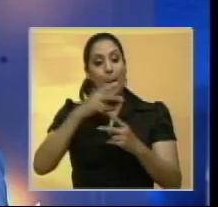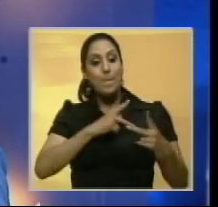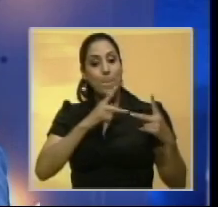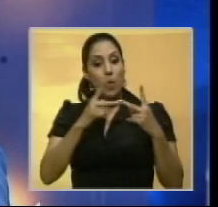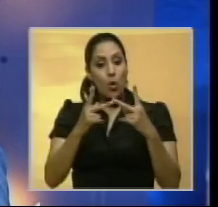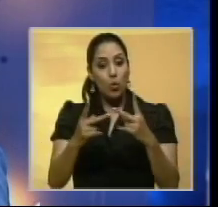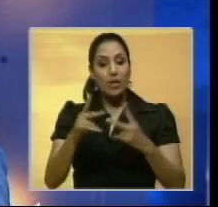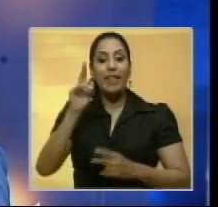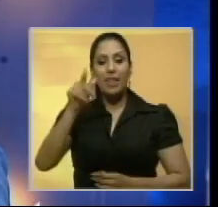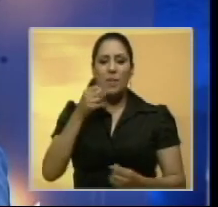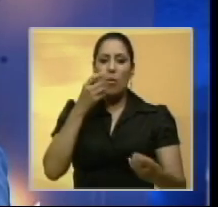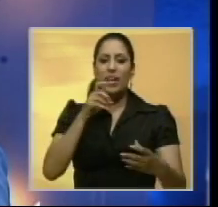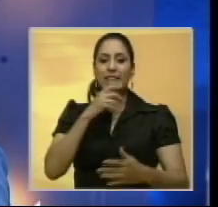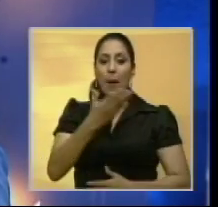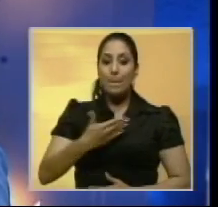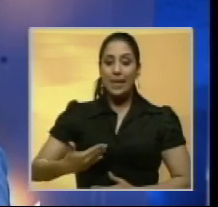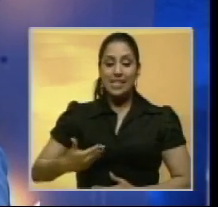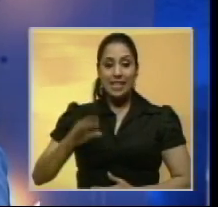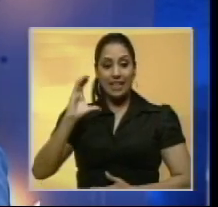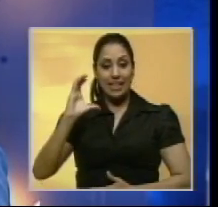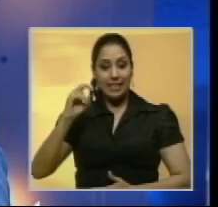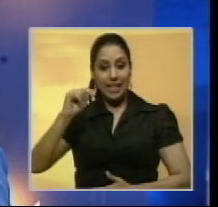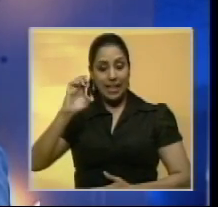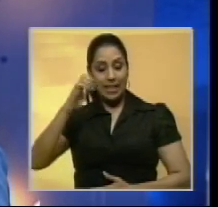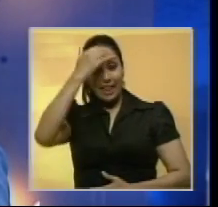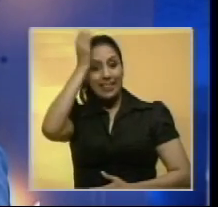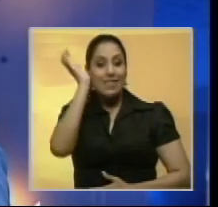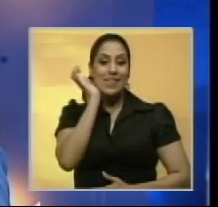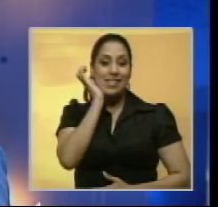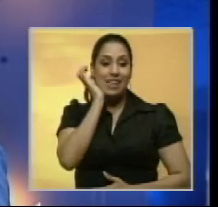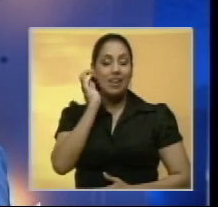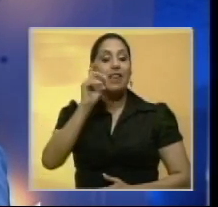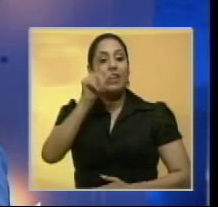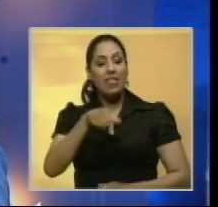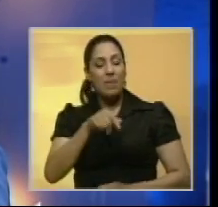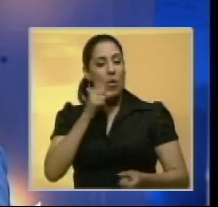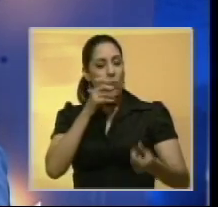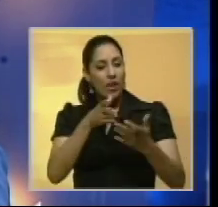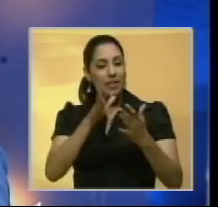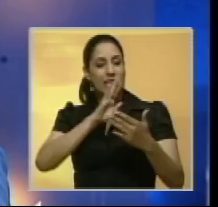voluntad. Así lo dijo la presidenta del Consejo Nacional Electoral, Tibisay Lucena,